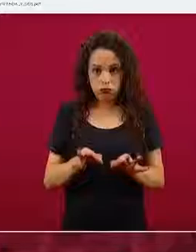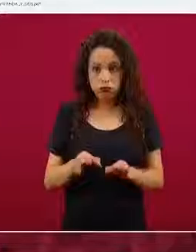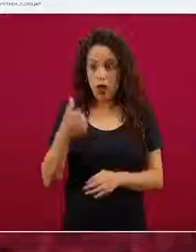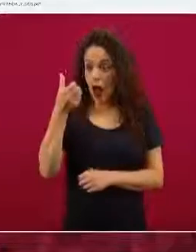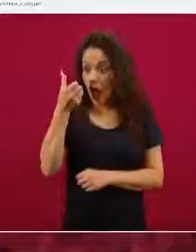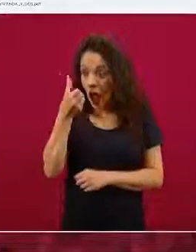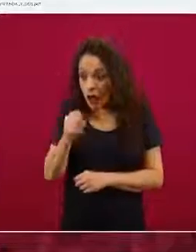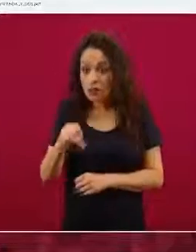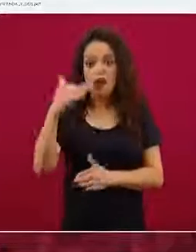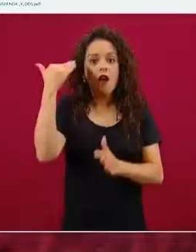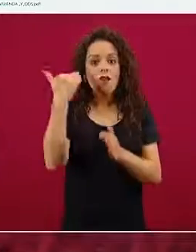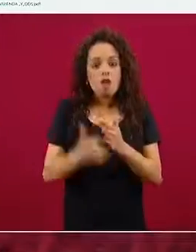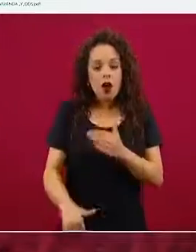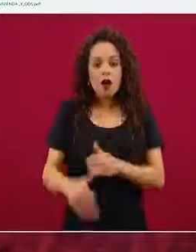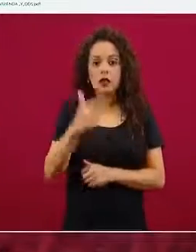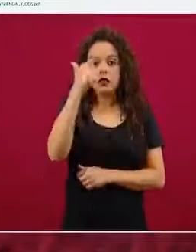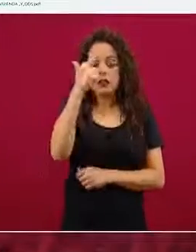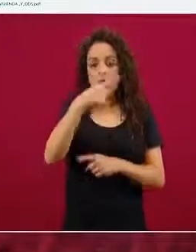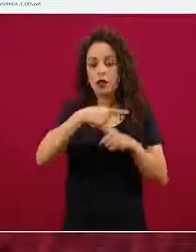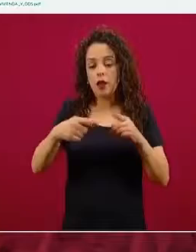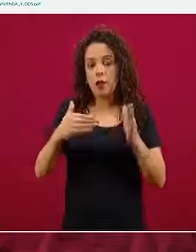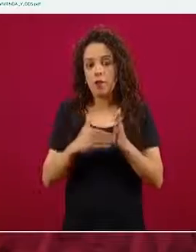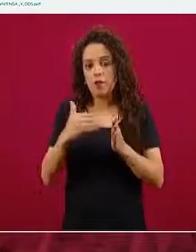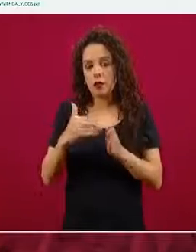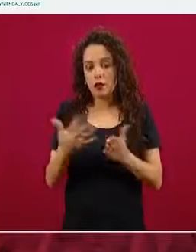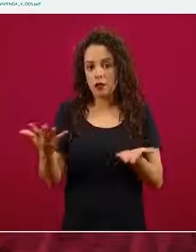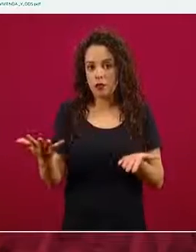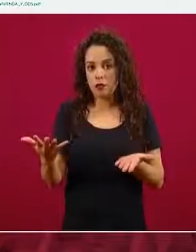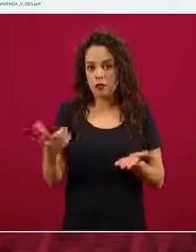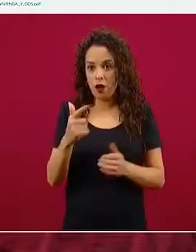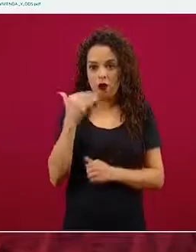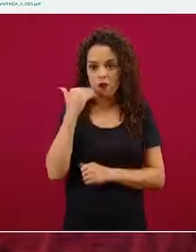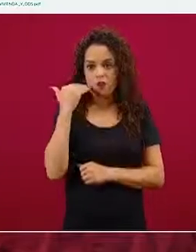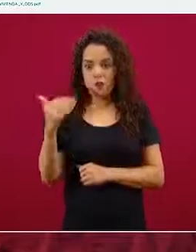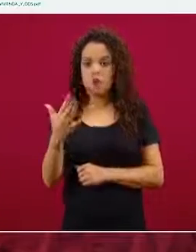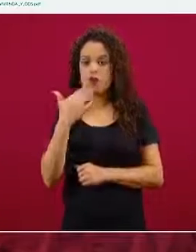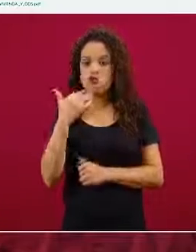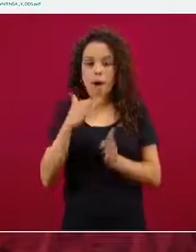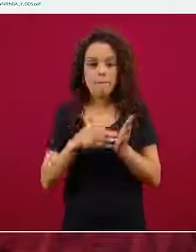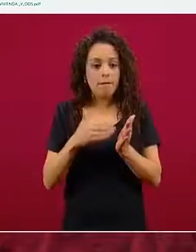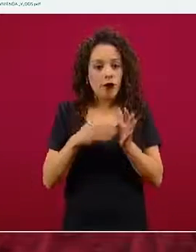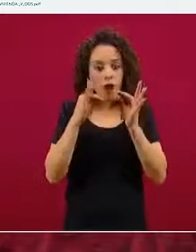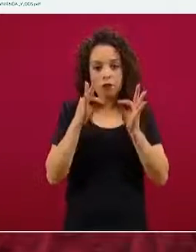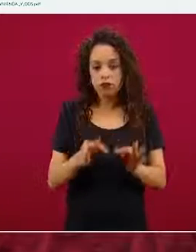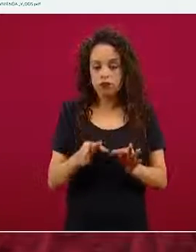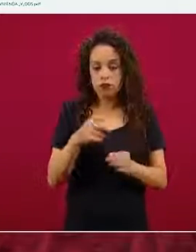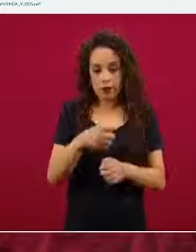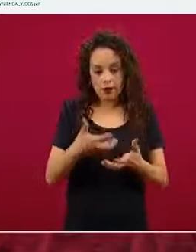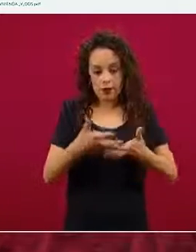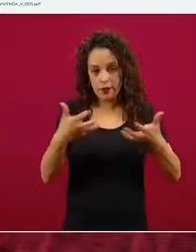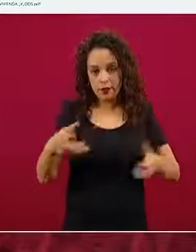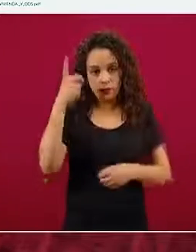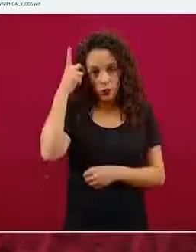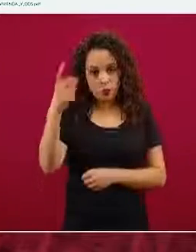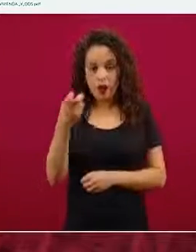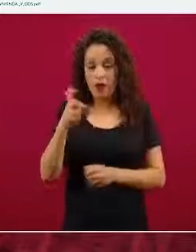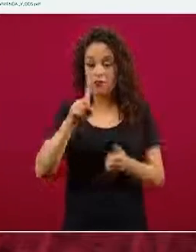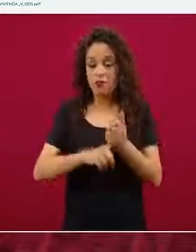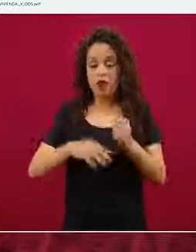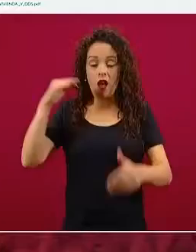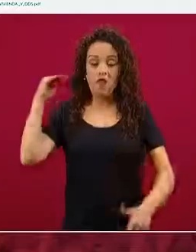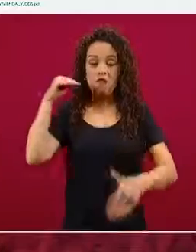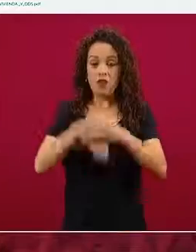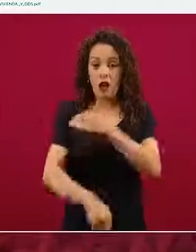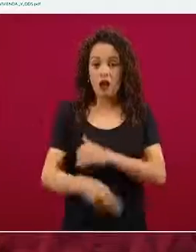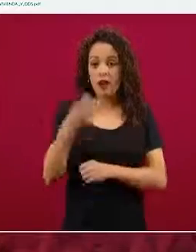tenemos todavía 7.5 millones de lotes irregulares. A mí lo que me está diciendo eso es que este es un claro fracaso de esta